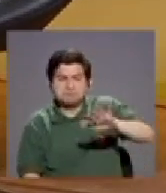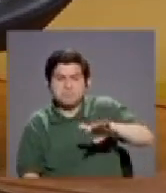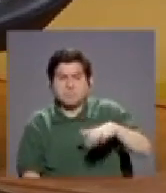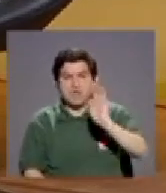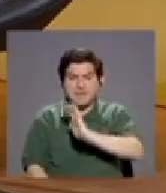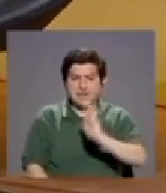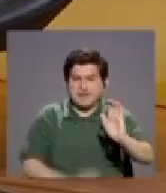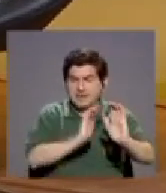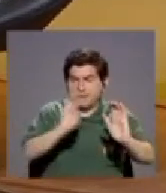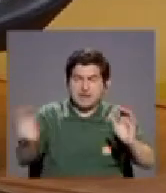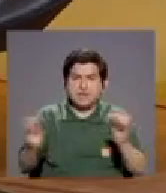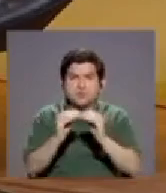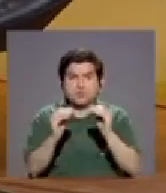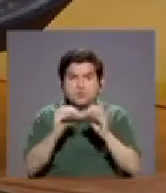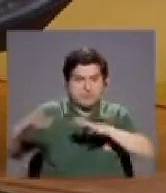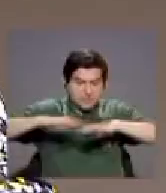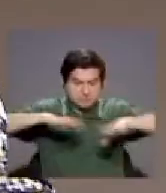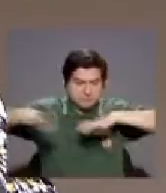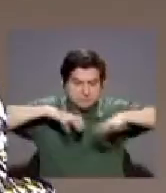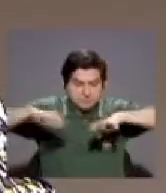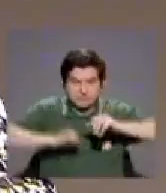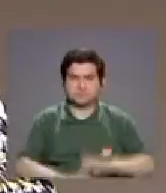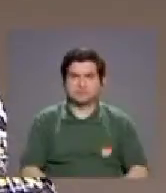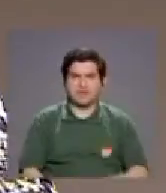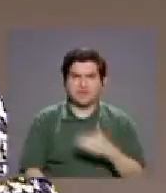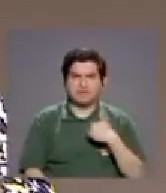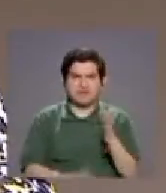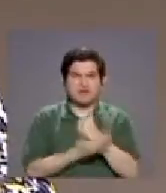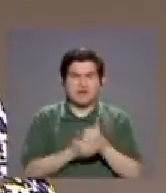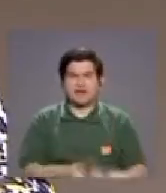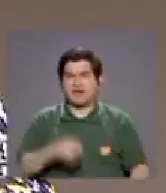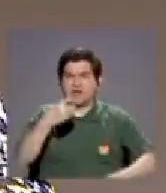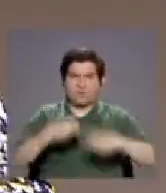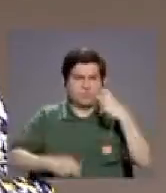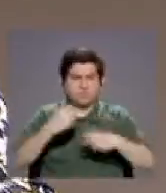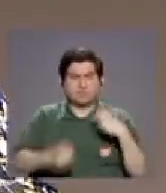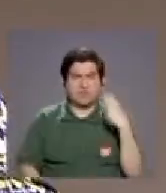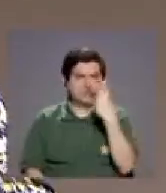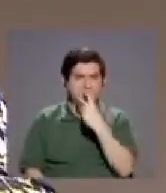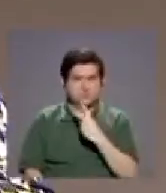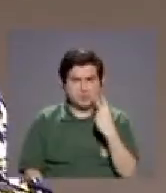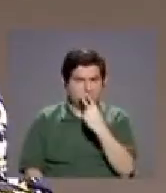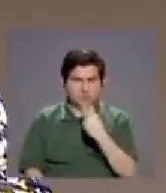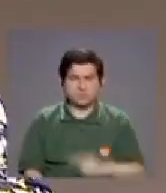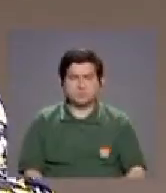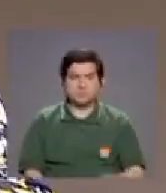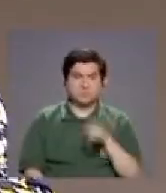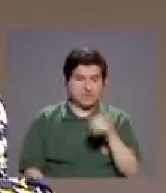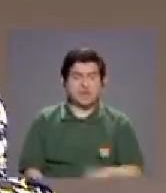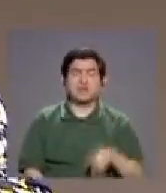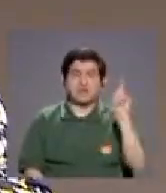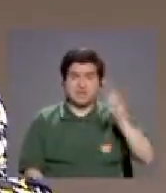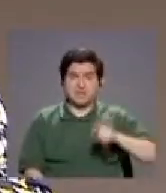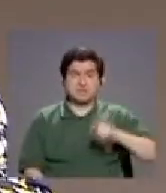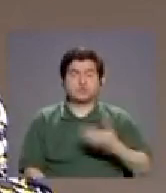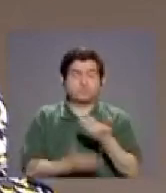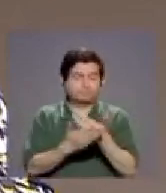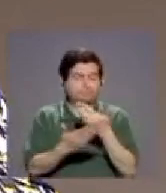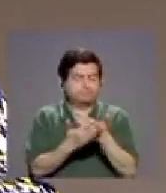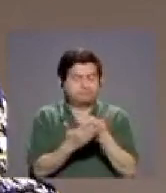algunos niños son más hiperactivos y tienen algunos trastornos del lenguaje. Esto es algo que todavía se necesita